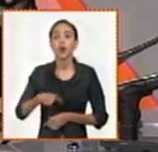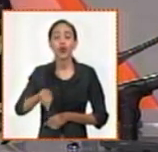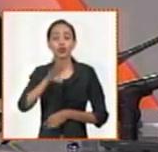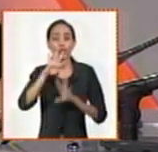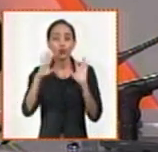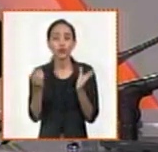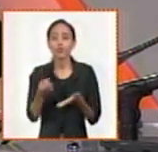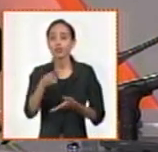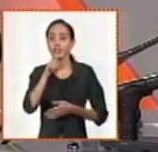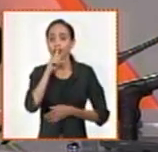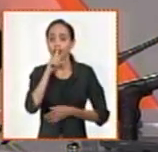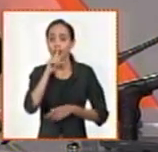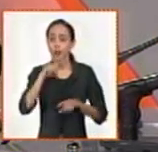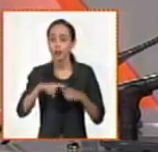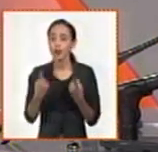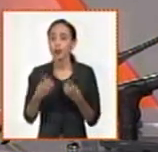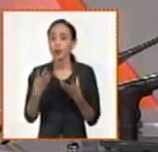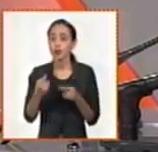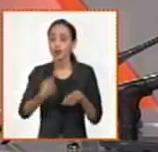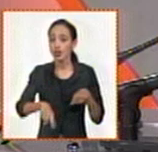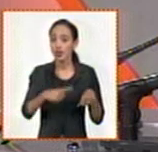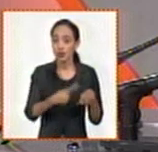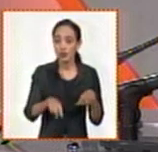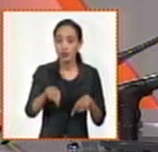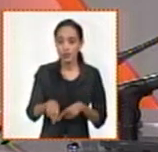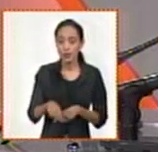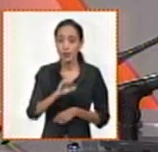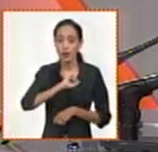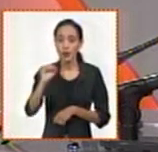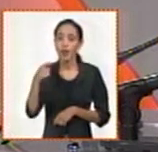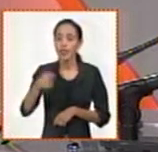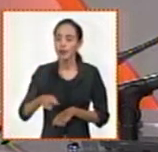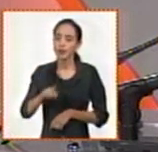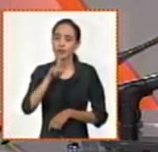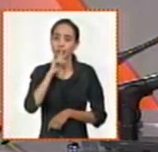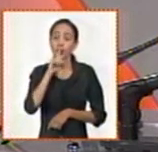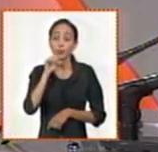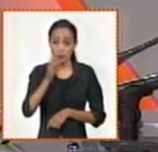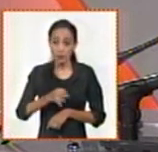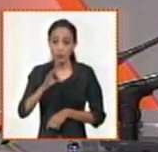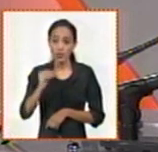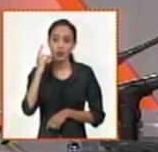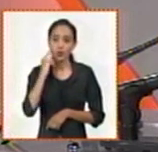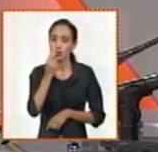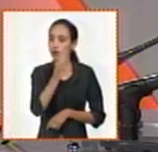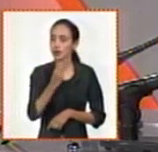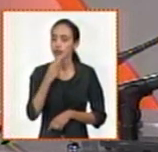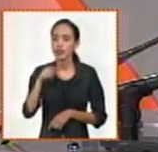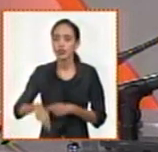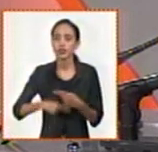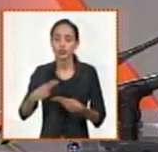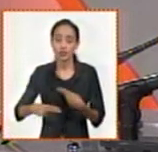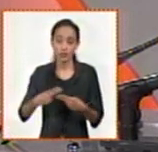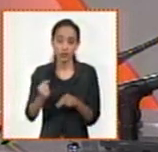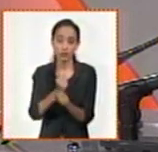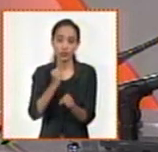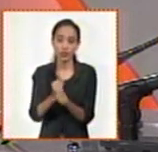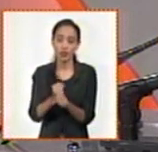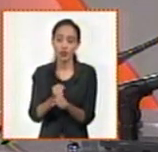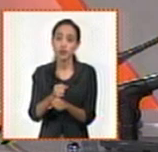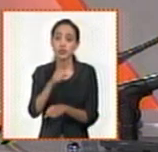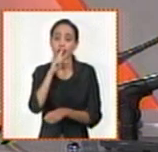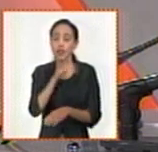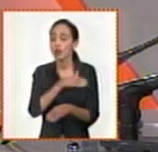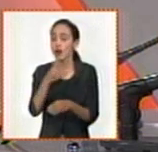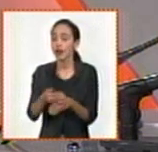ser, porque hay cosas que para lograrla han de andar ocultas, como decía Martí. Hizo su trabajo en silencio hasta el final. Así que